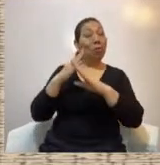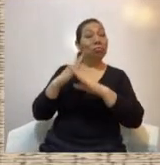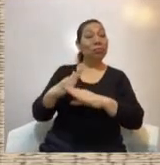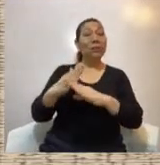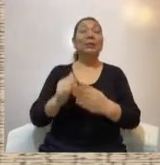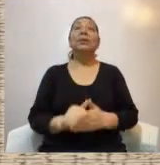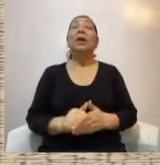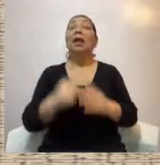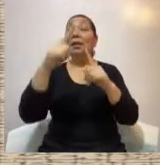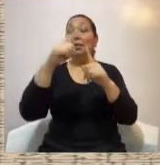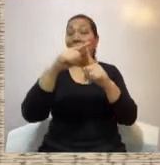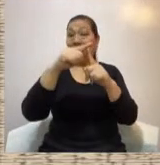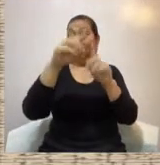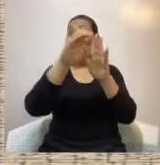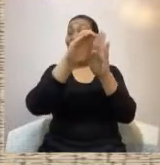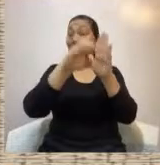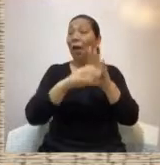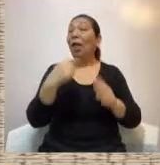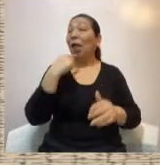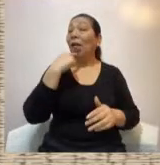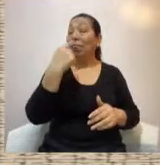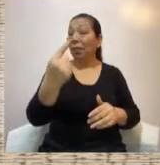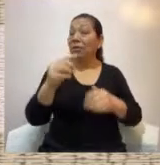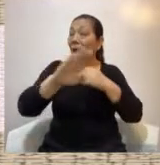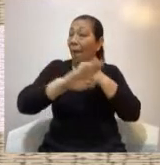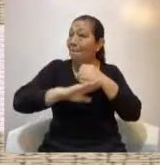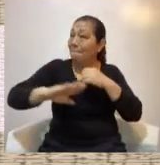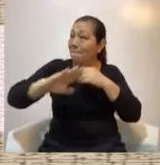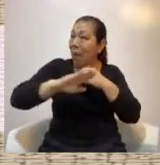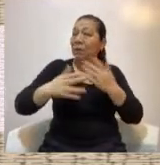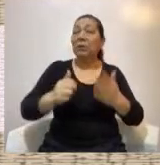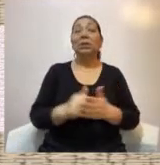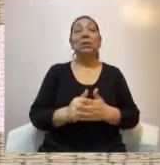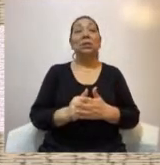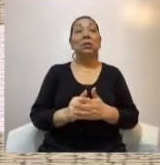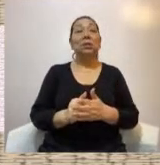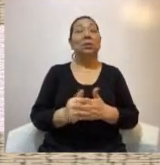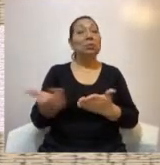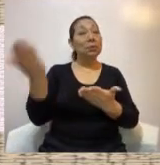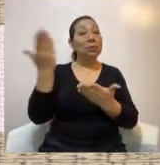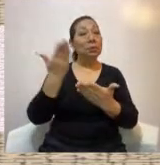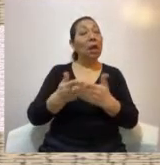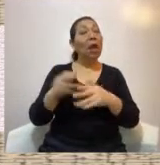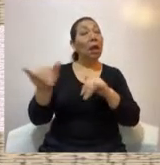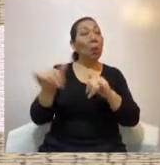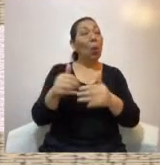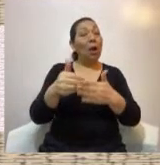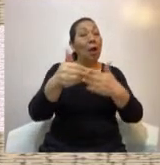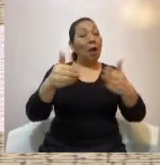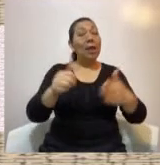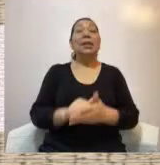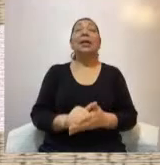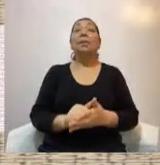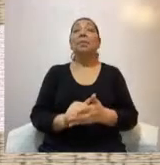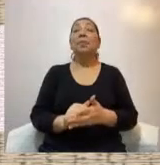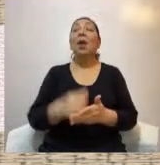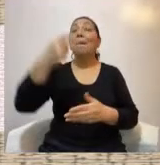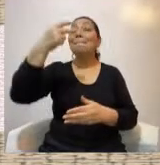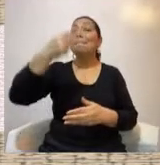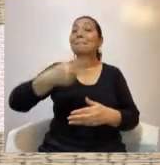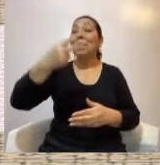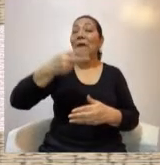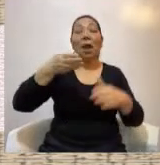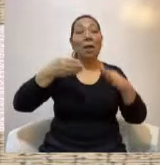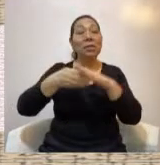y a la no discriminación, el tribunal sostiene, básicamente trayendo a colación casos similares previos, que